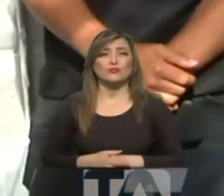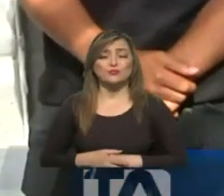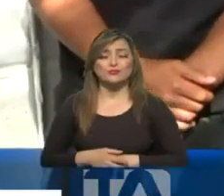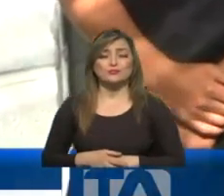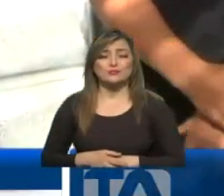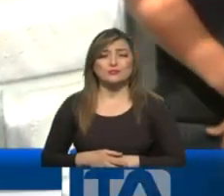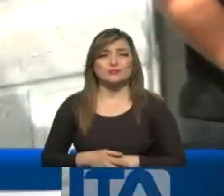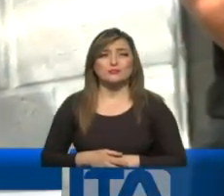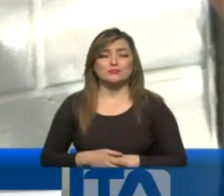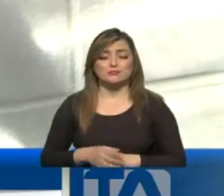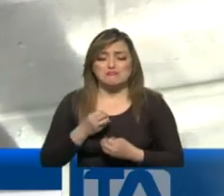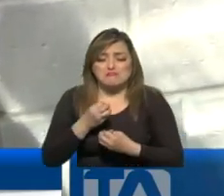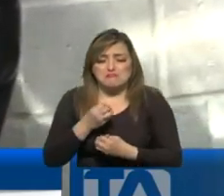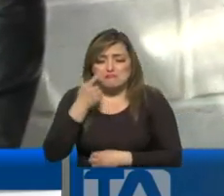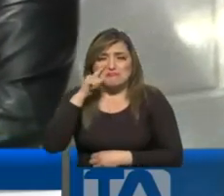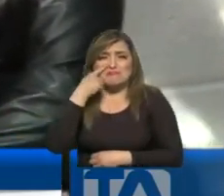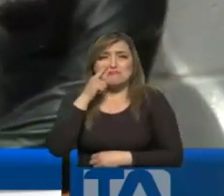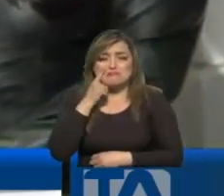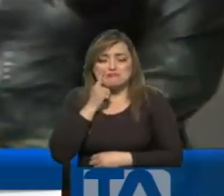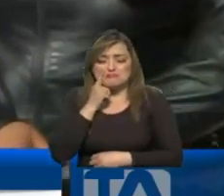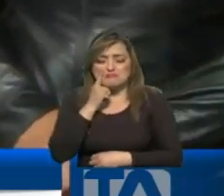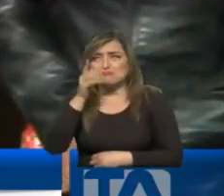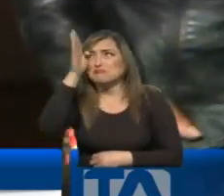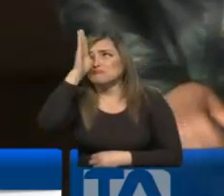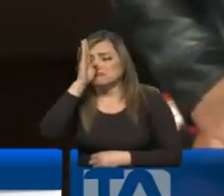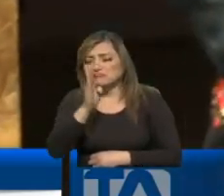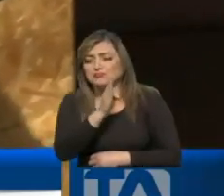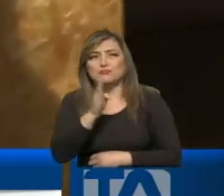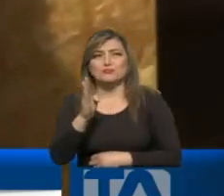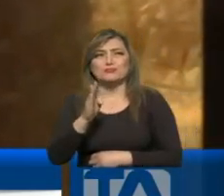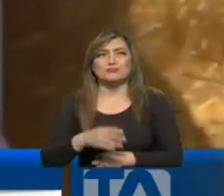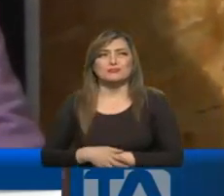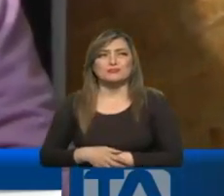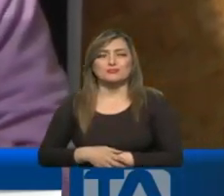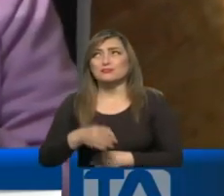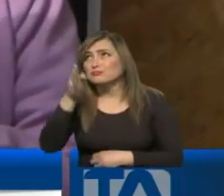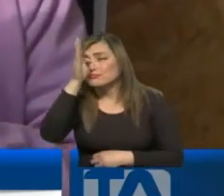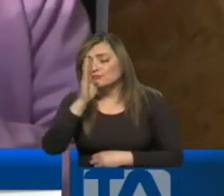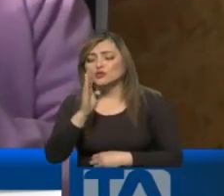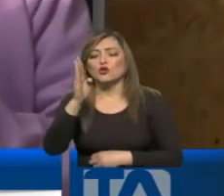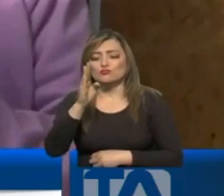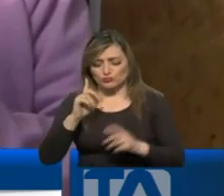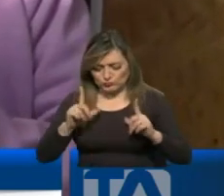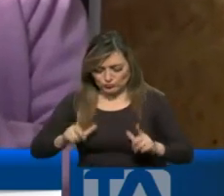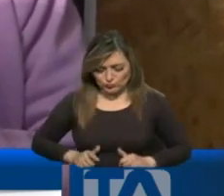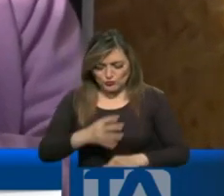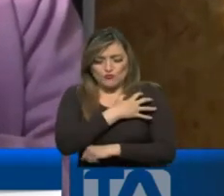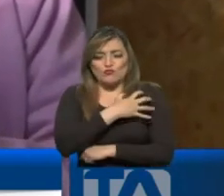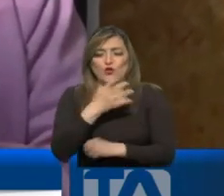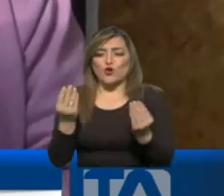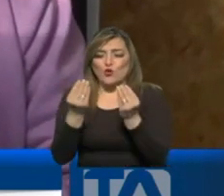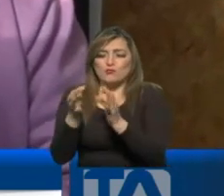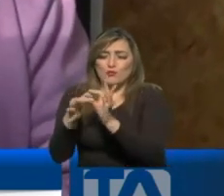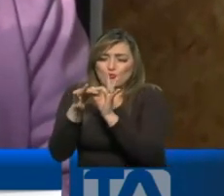tengo palabras para decir que Diosito les bendiga, que Dios les dé salud, les dé fuerza, y a los jóvenes que me